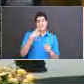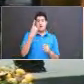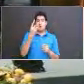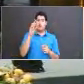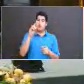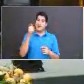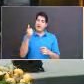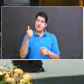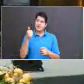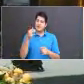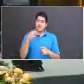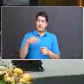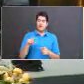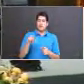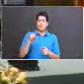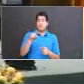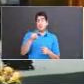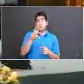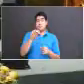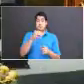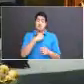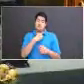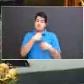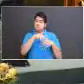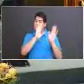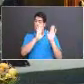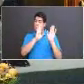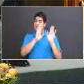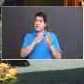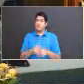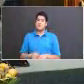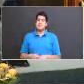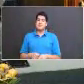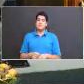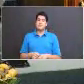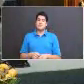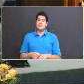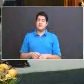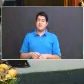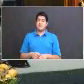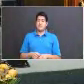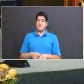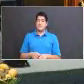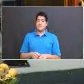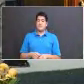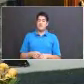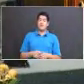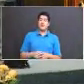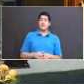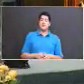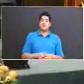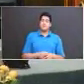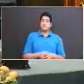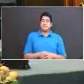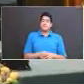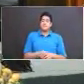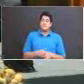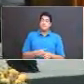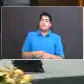pero no quiero. Ah, vaya, andate pues. A ver si no se me cae el... Ahí está.